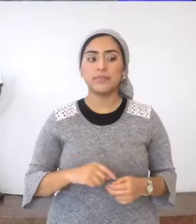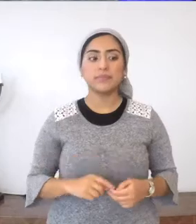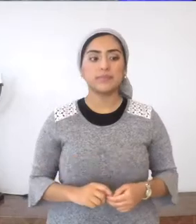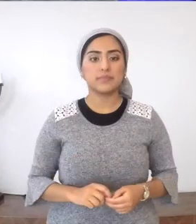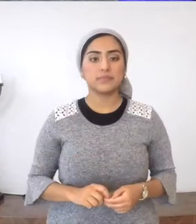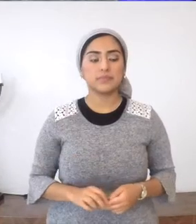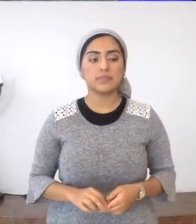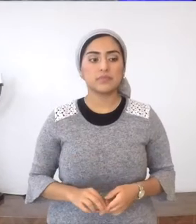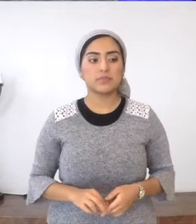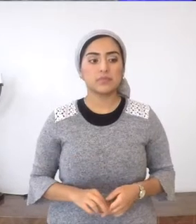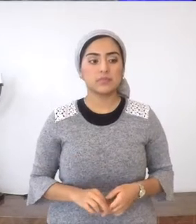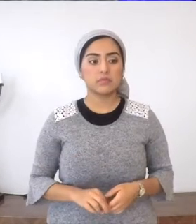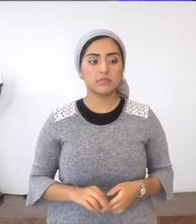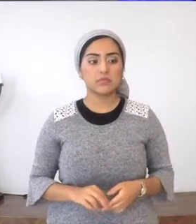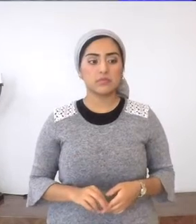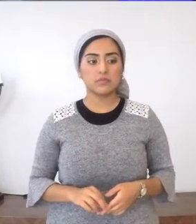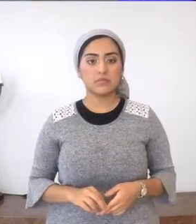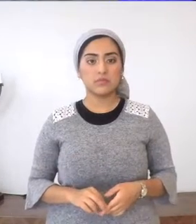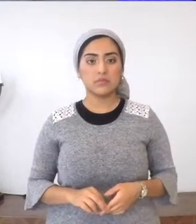templo